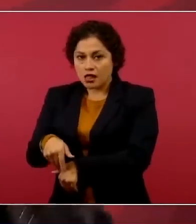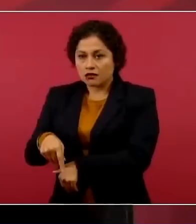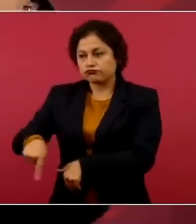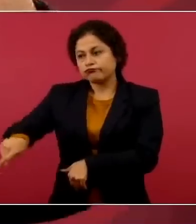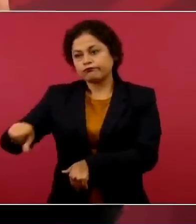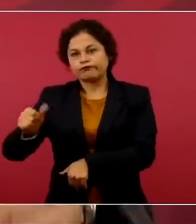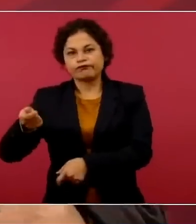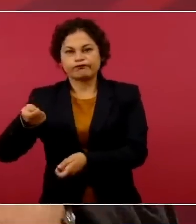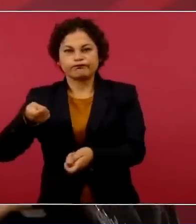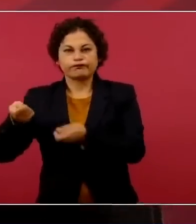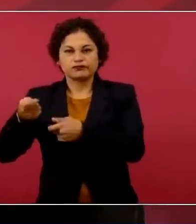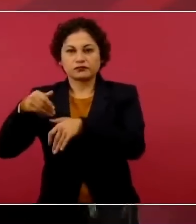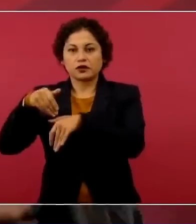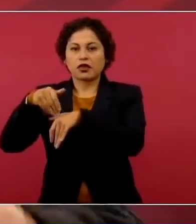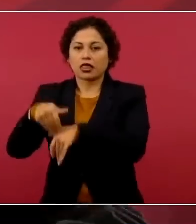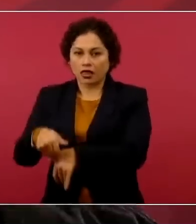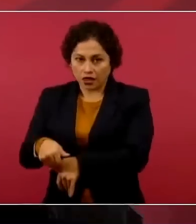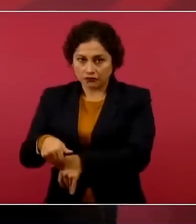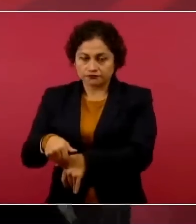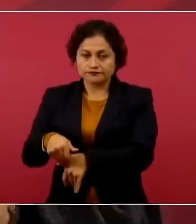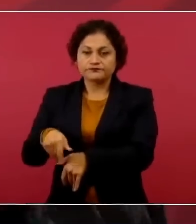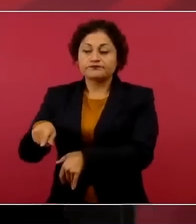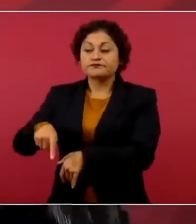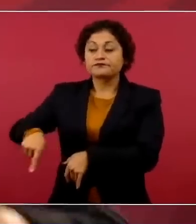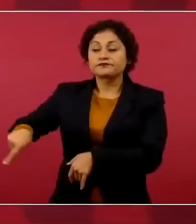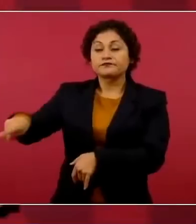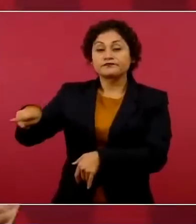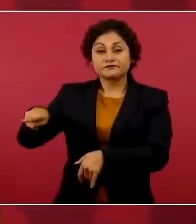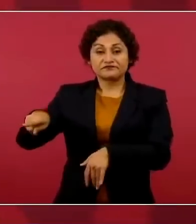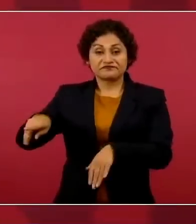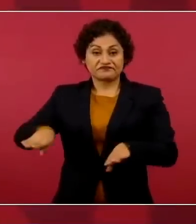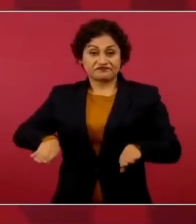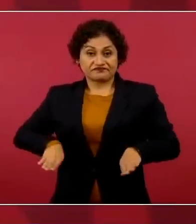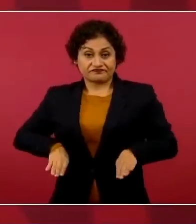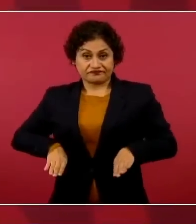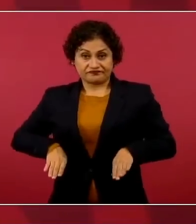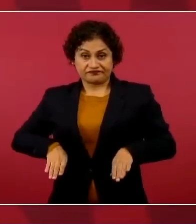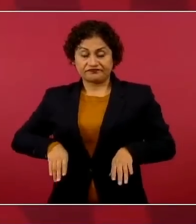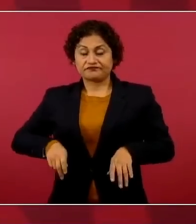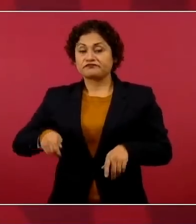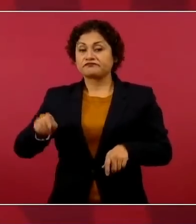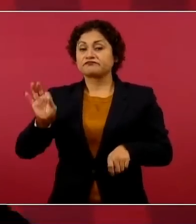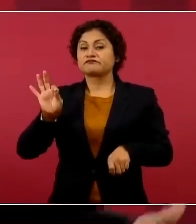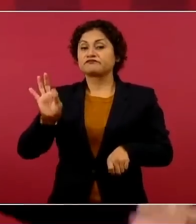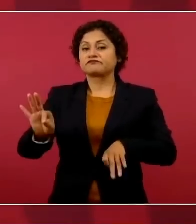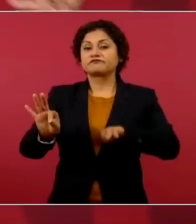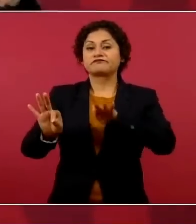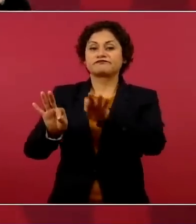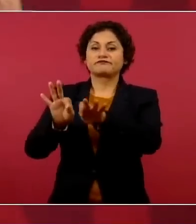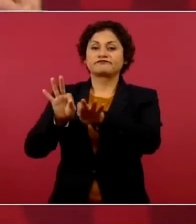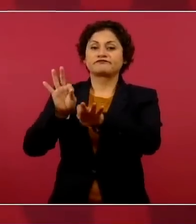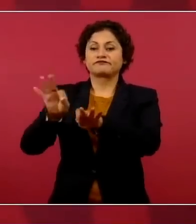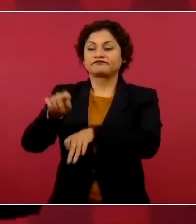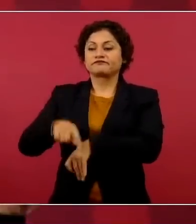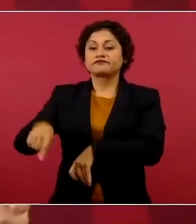Les metieron en la cabeza de que lo que buscábamos era